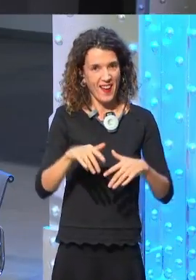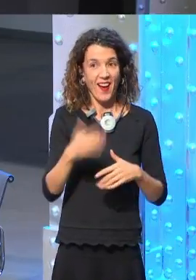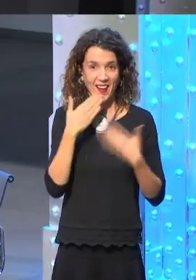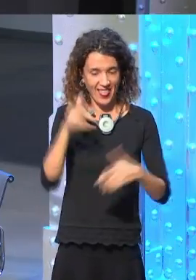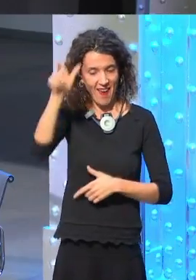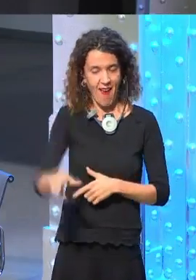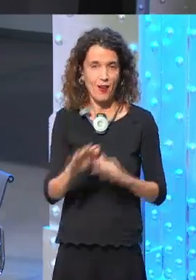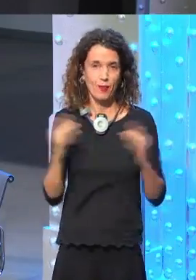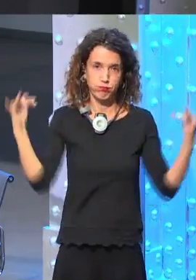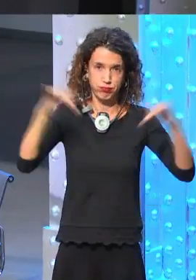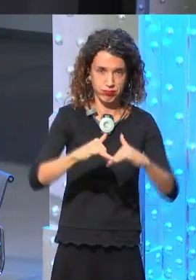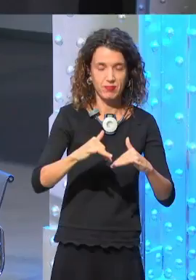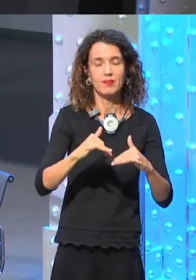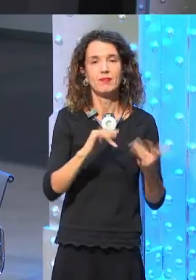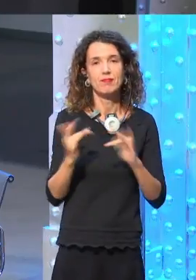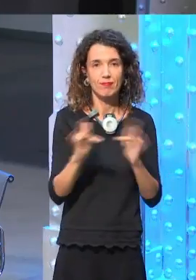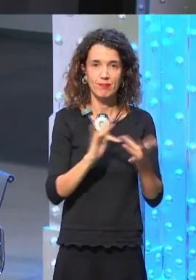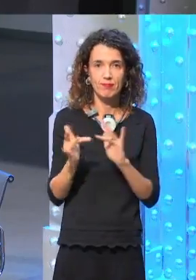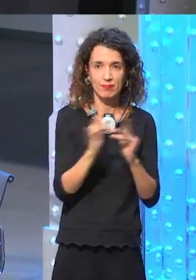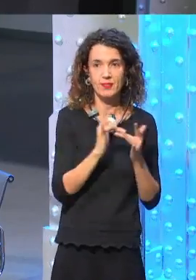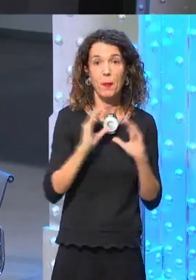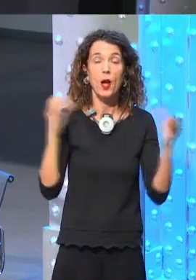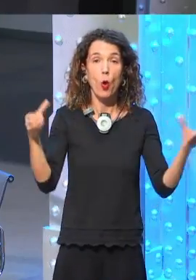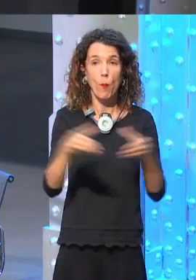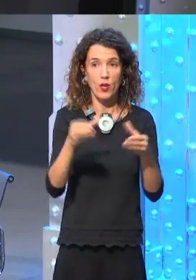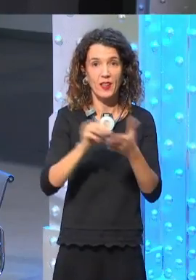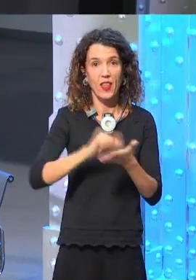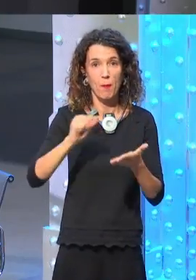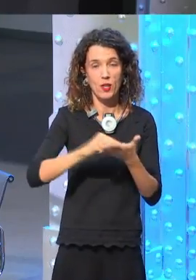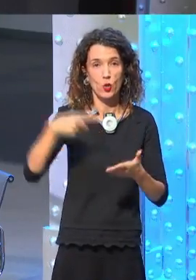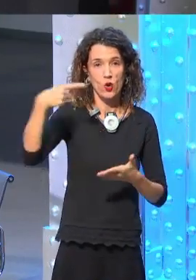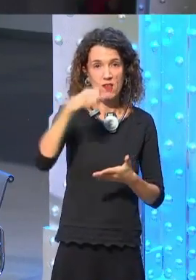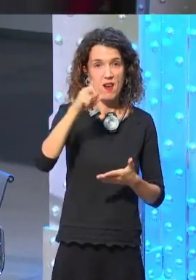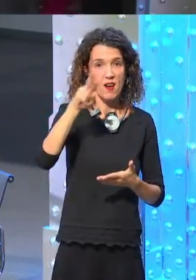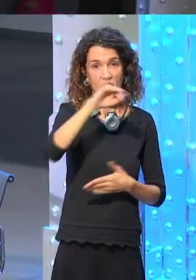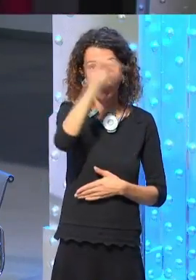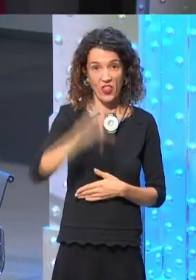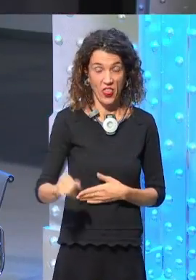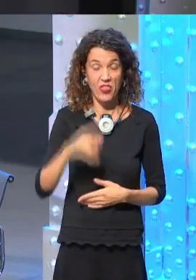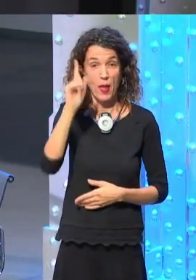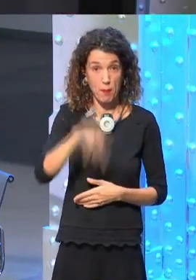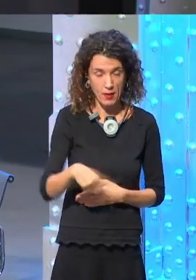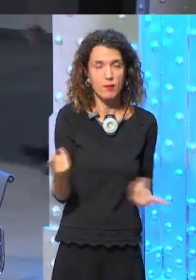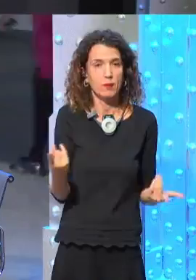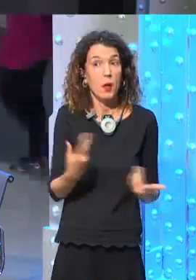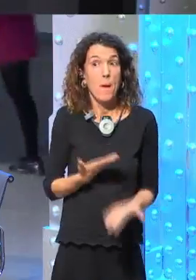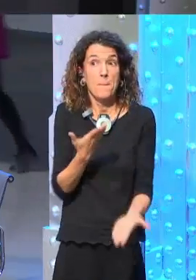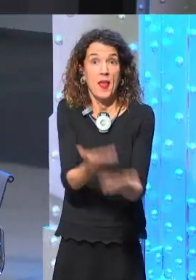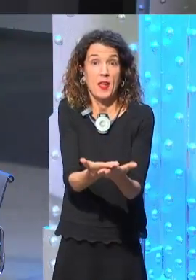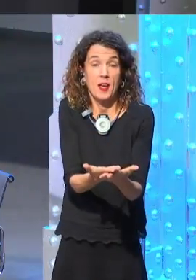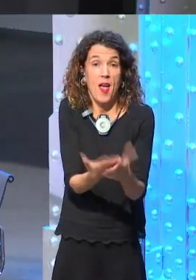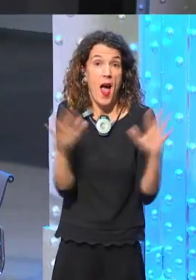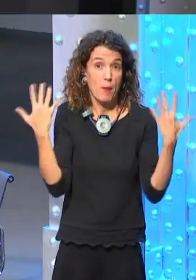todos, de los componentes del despacho Garrigues, que veo que hay más de uno, y solamente pedirles